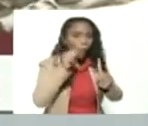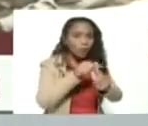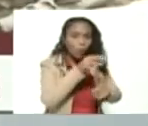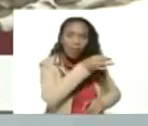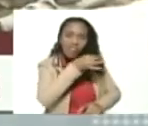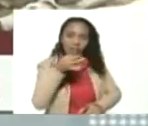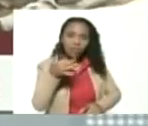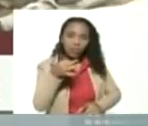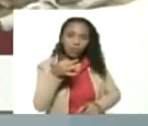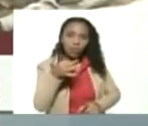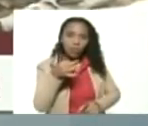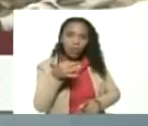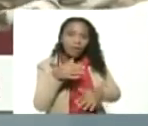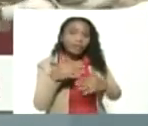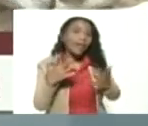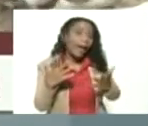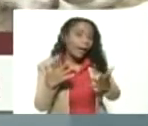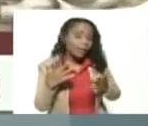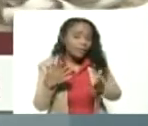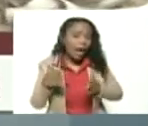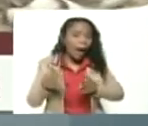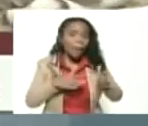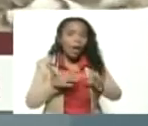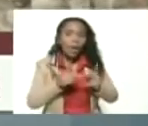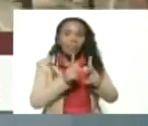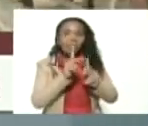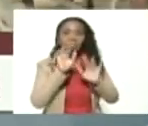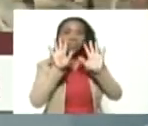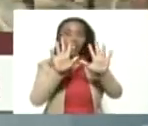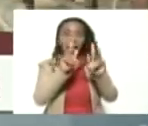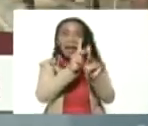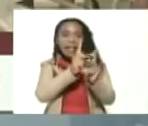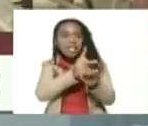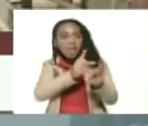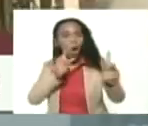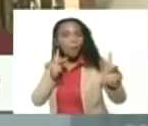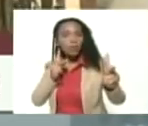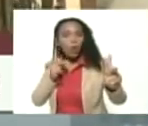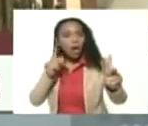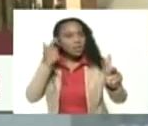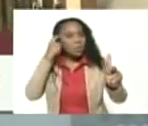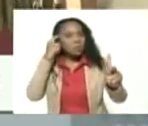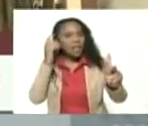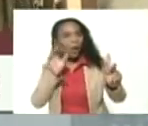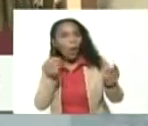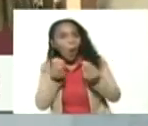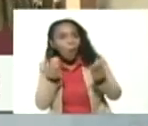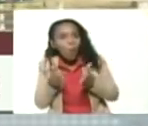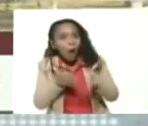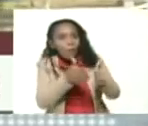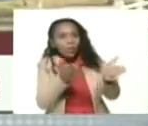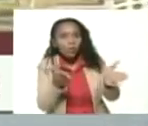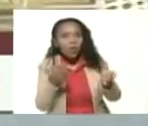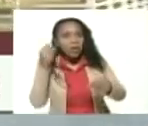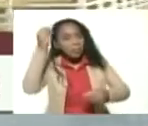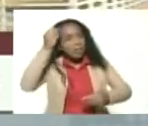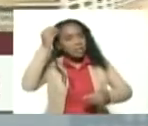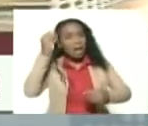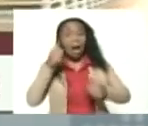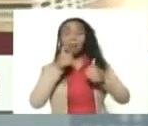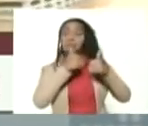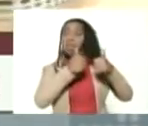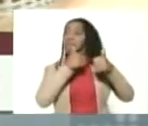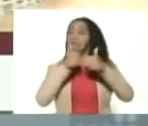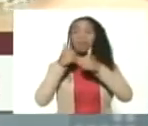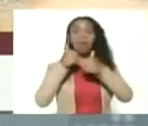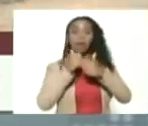planteado que caminar 10 kilómetros sin saber para dónde vamos y creer que estamos haciéndola bien y nos la